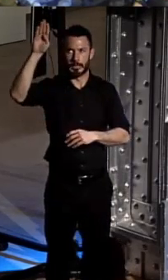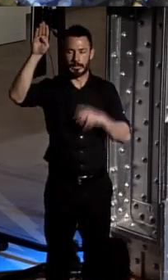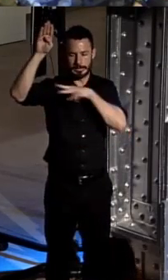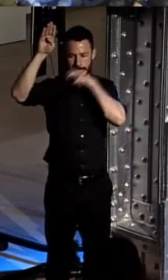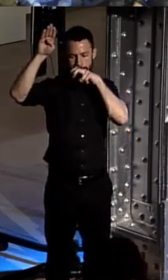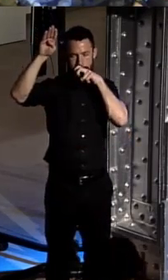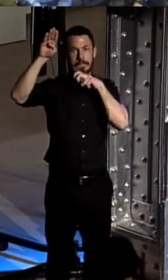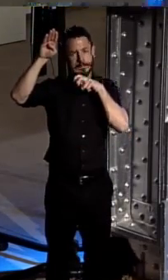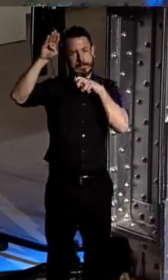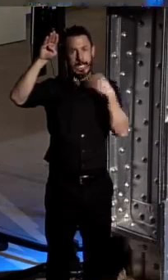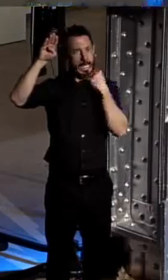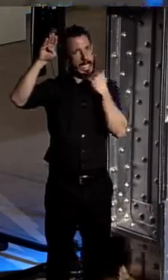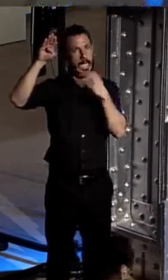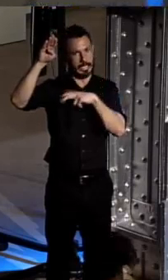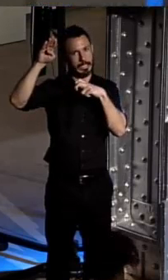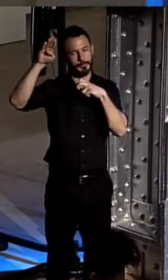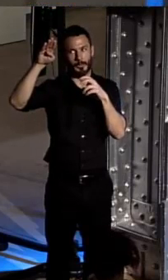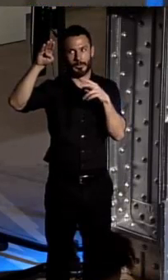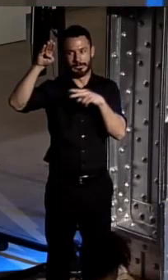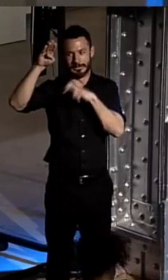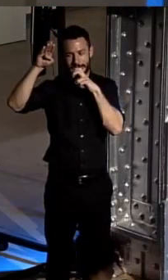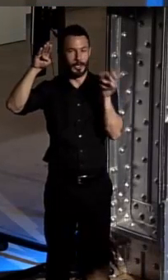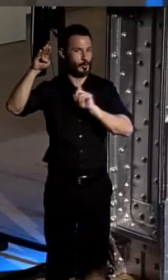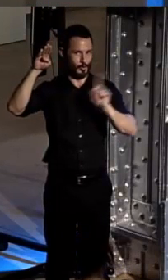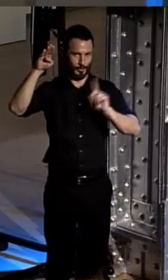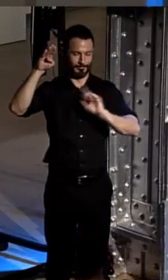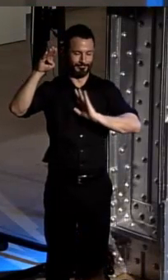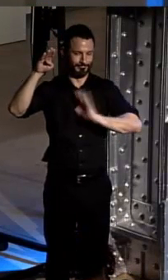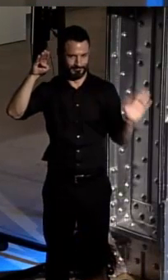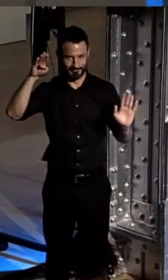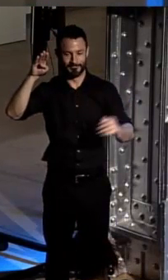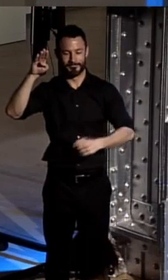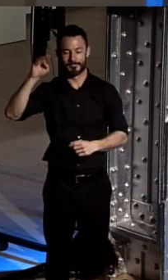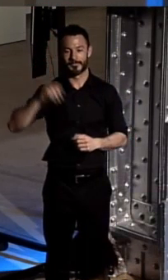bueno, pero no debería estar haciéndolo. Entonces,